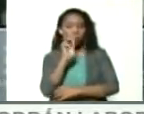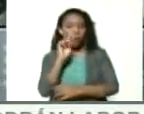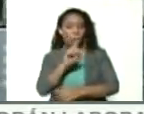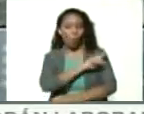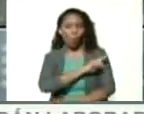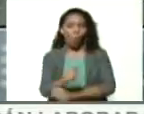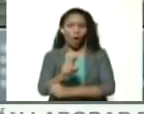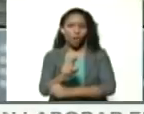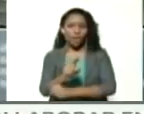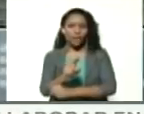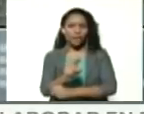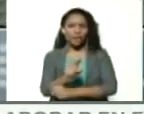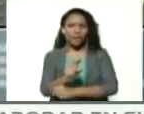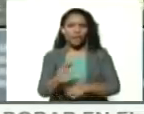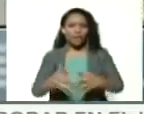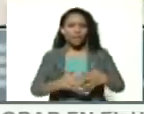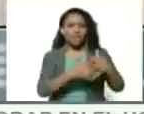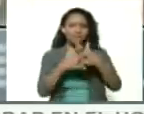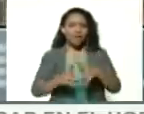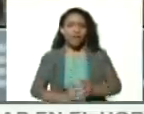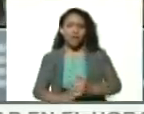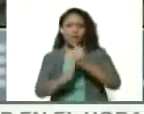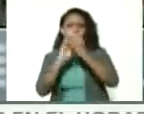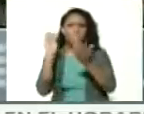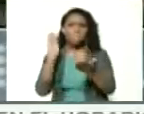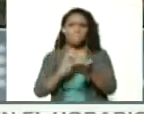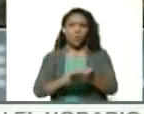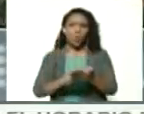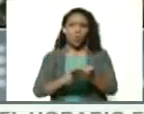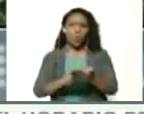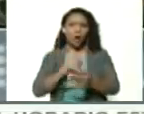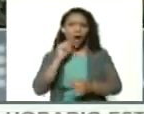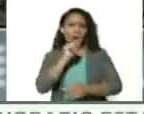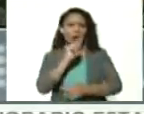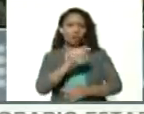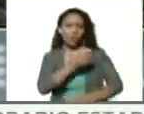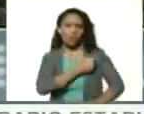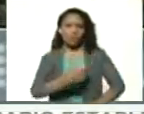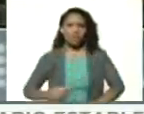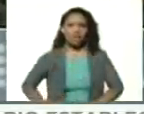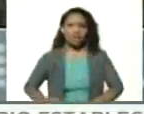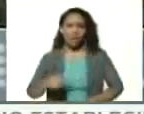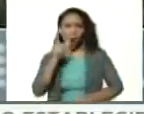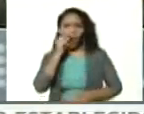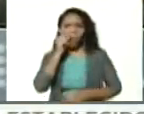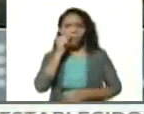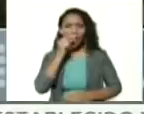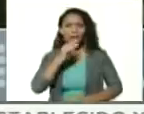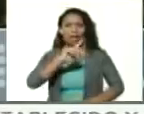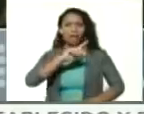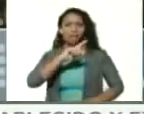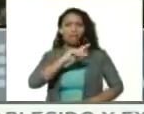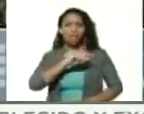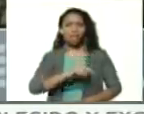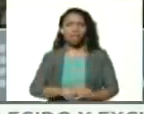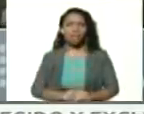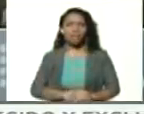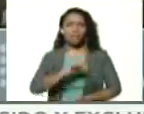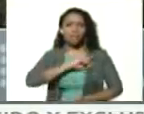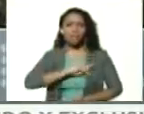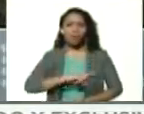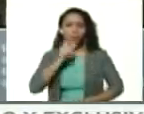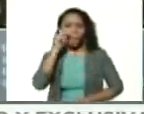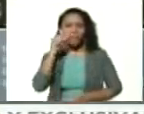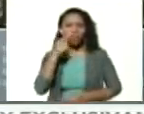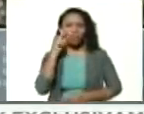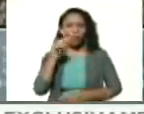Unidos, lidera y pone a su presidente, Pedro Carmona Estanga, como el presidente de